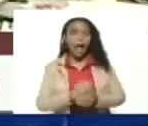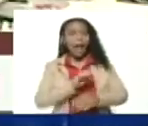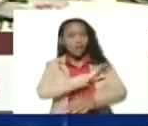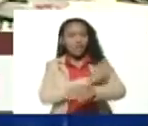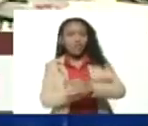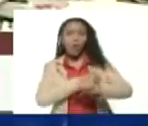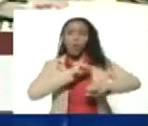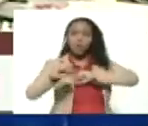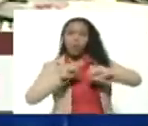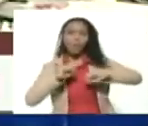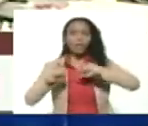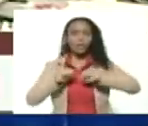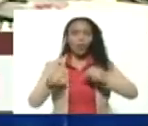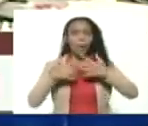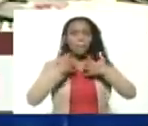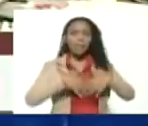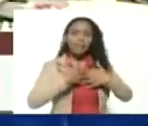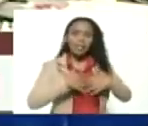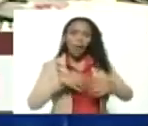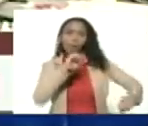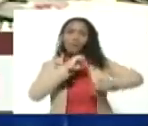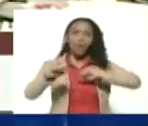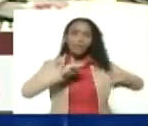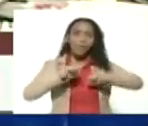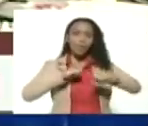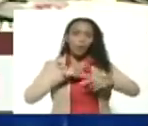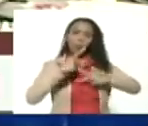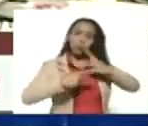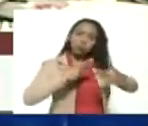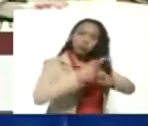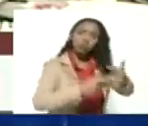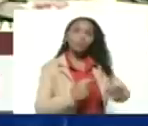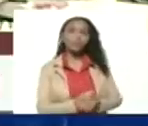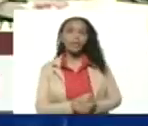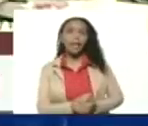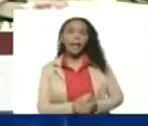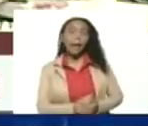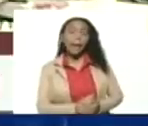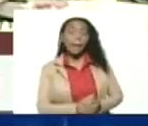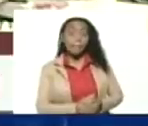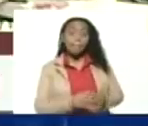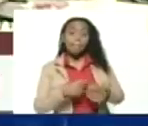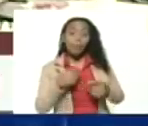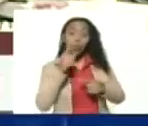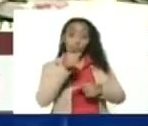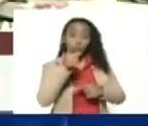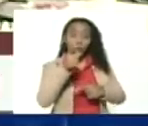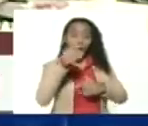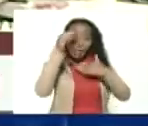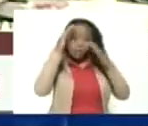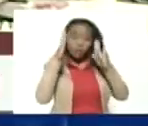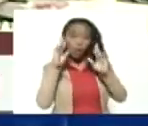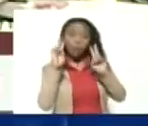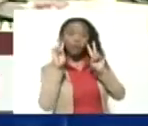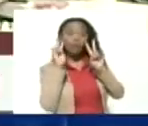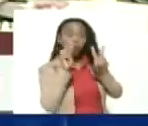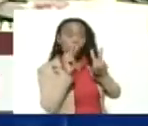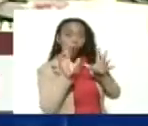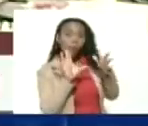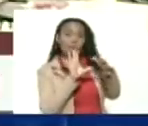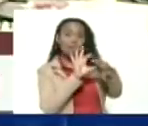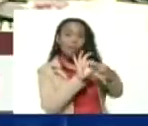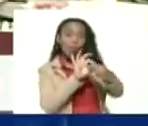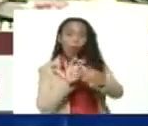los movimientos empresariales, a los movimientos de productores, tener presente viva y articulada